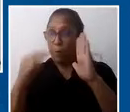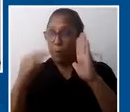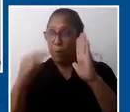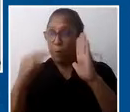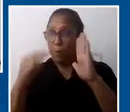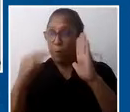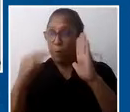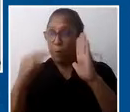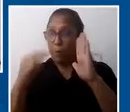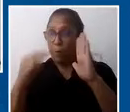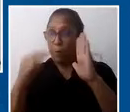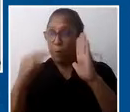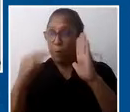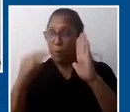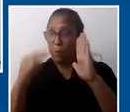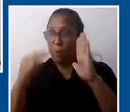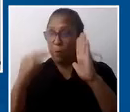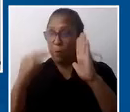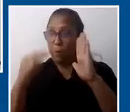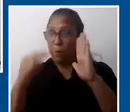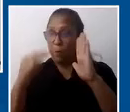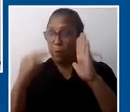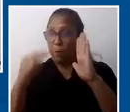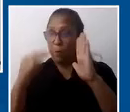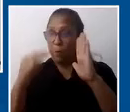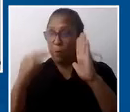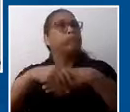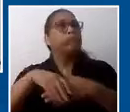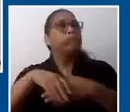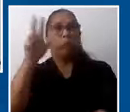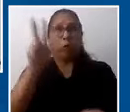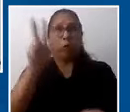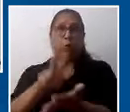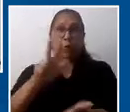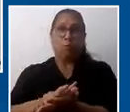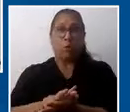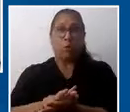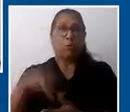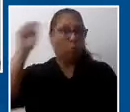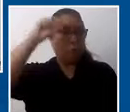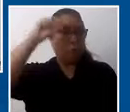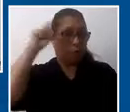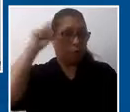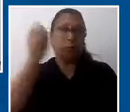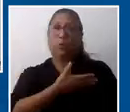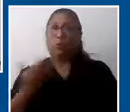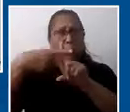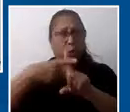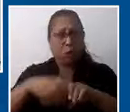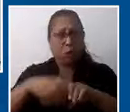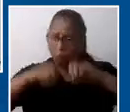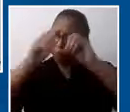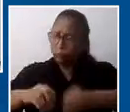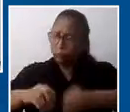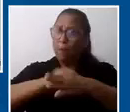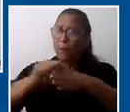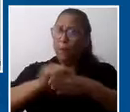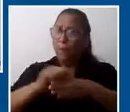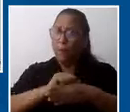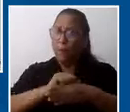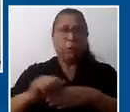de gestión educativa también a nivel local, regional, por hacer que esta medida afirmativa funcione en su